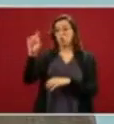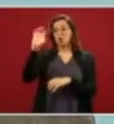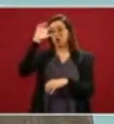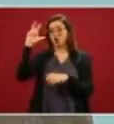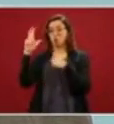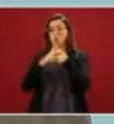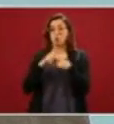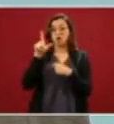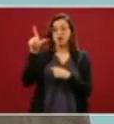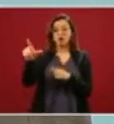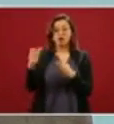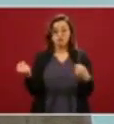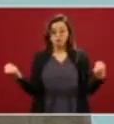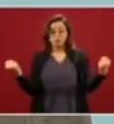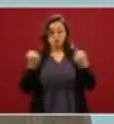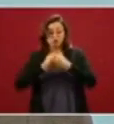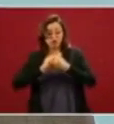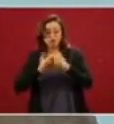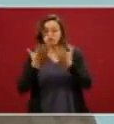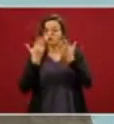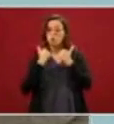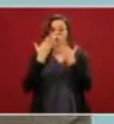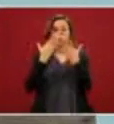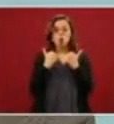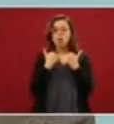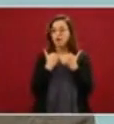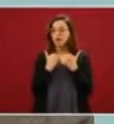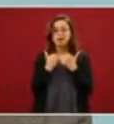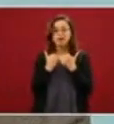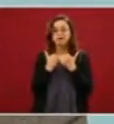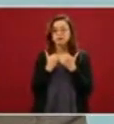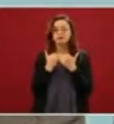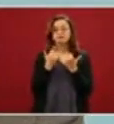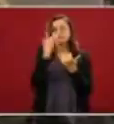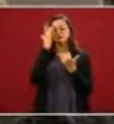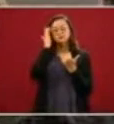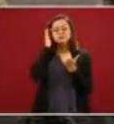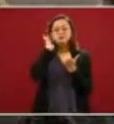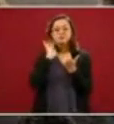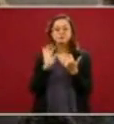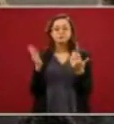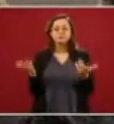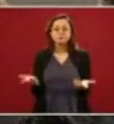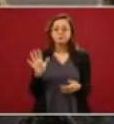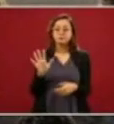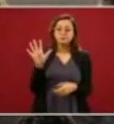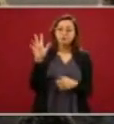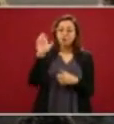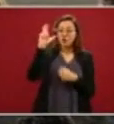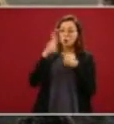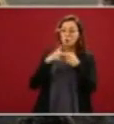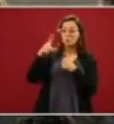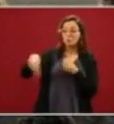tienen ni siquiera fronteras físicas. Es como si fuera, para fines prácticos relativos a este